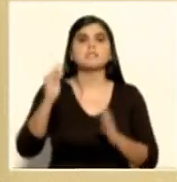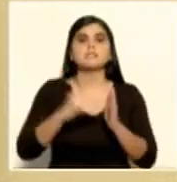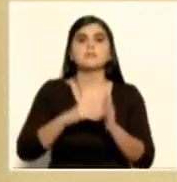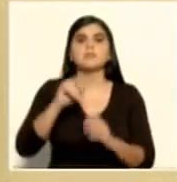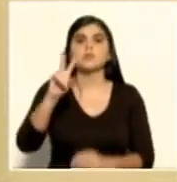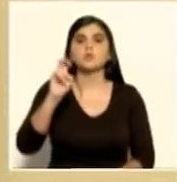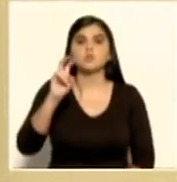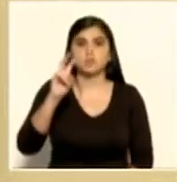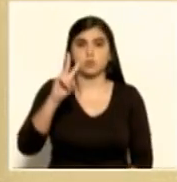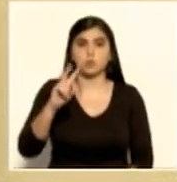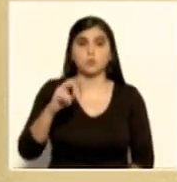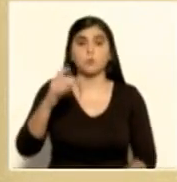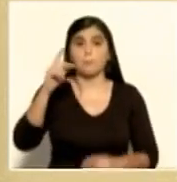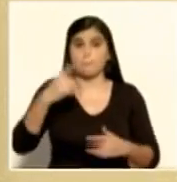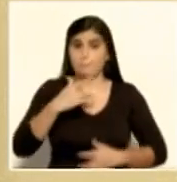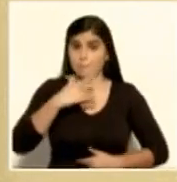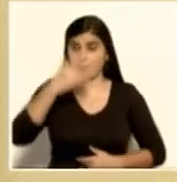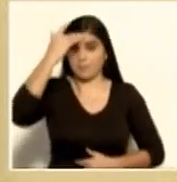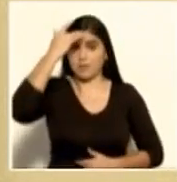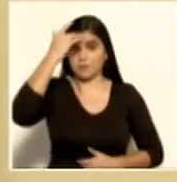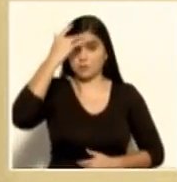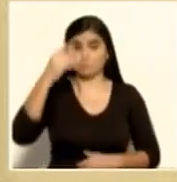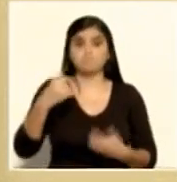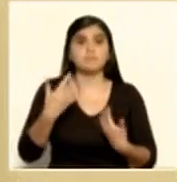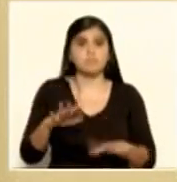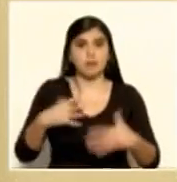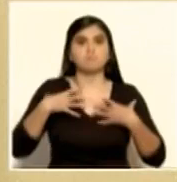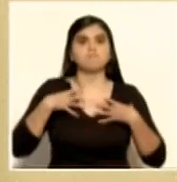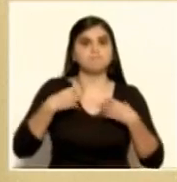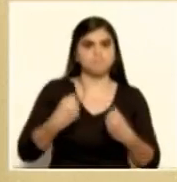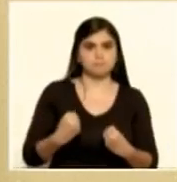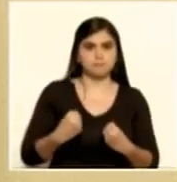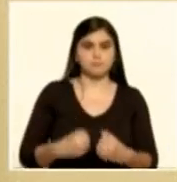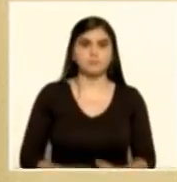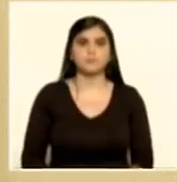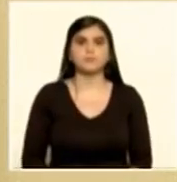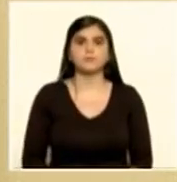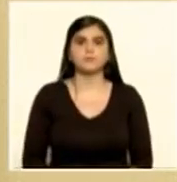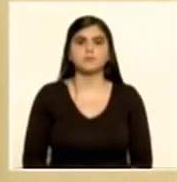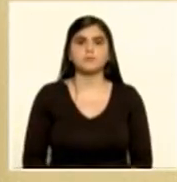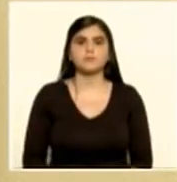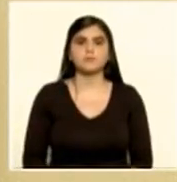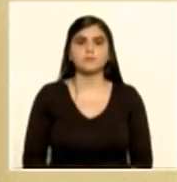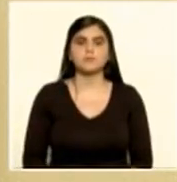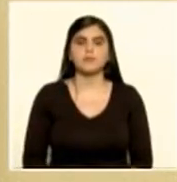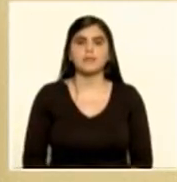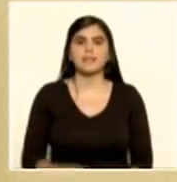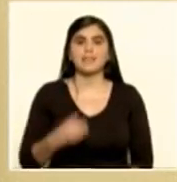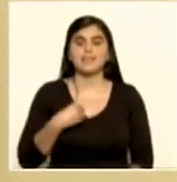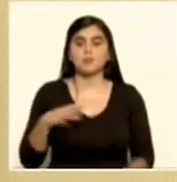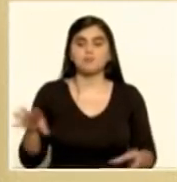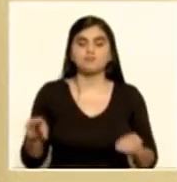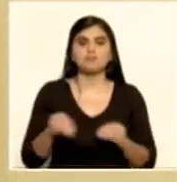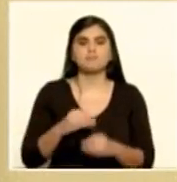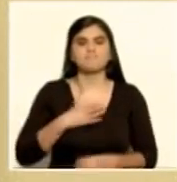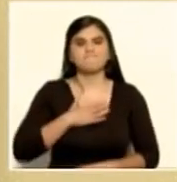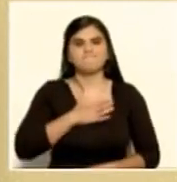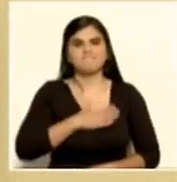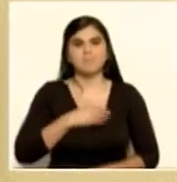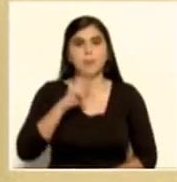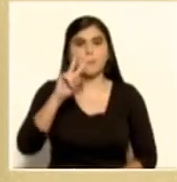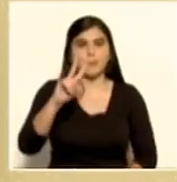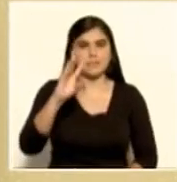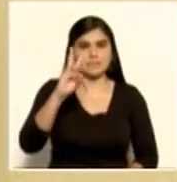registrado recuperación, están en 79 cantones. Se registra la lamentable suma de